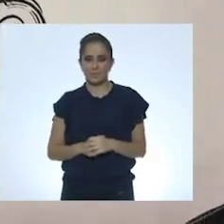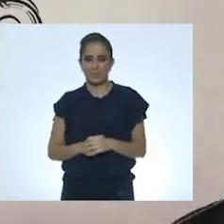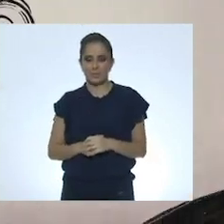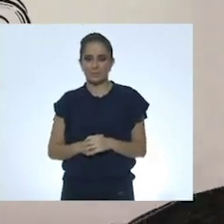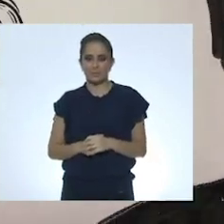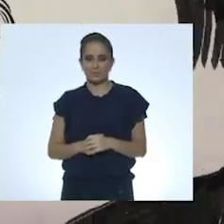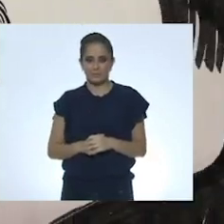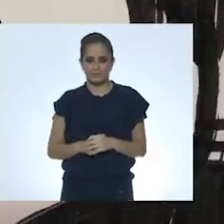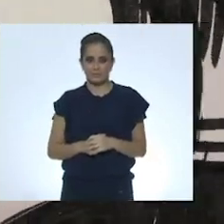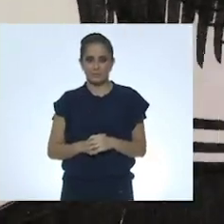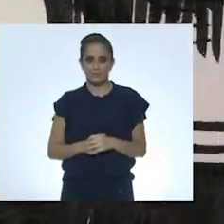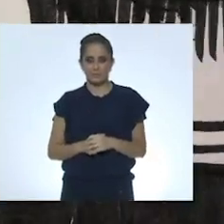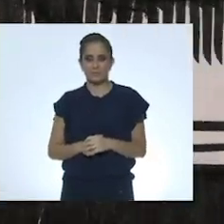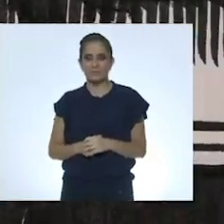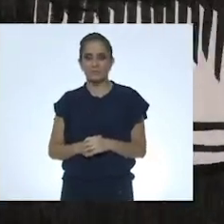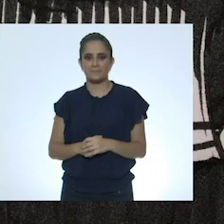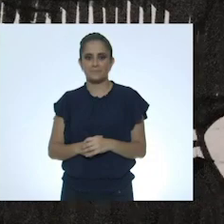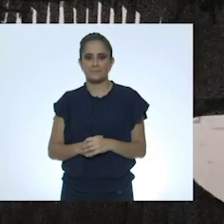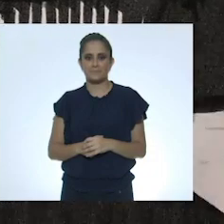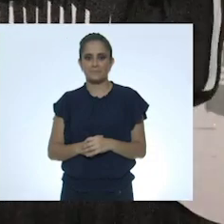Luni chiguni beke.